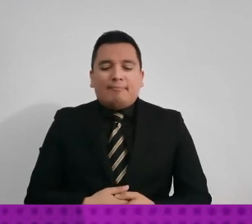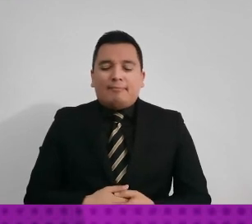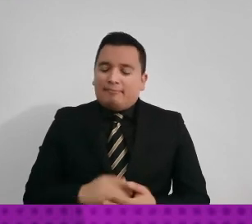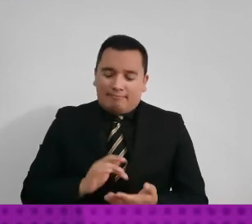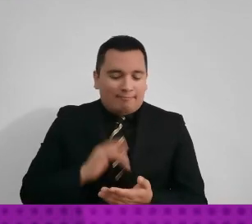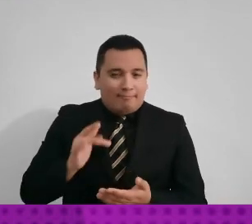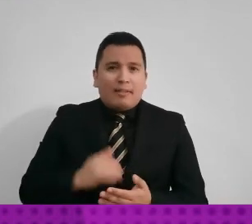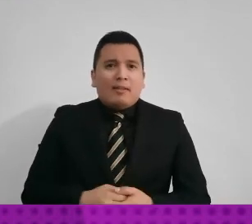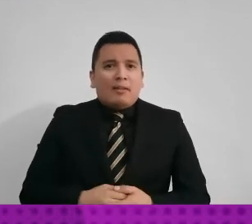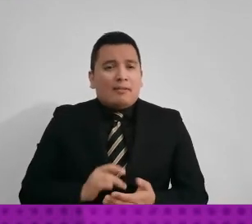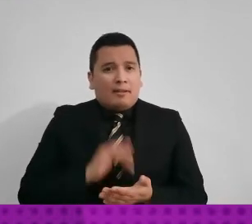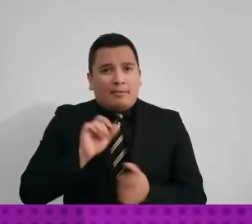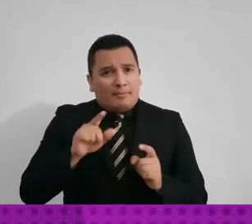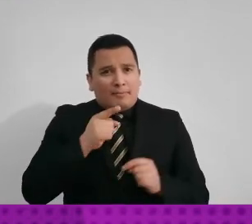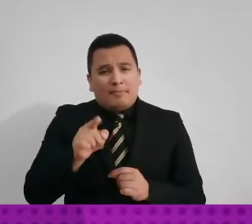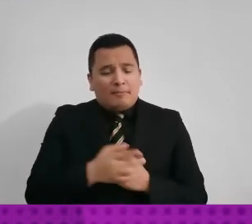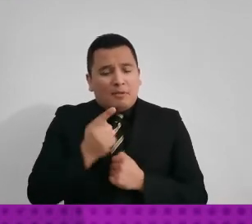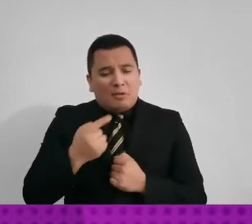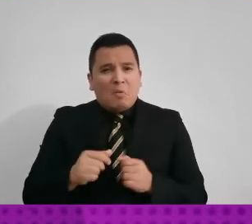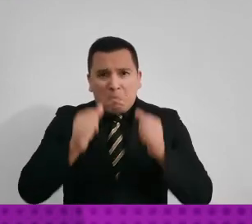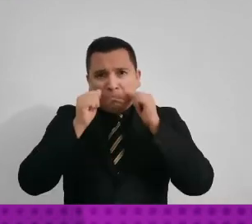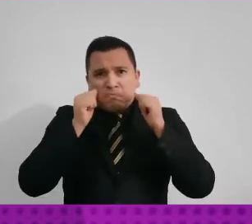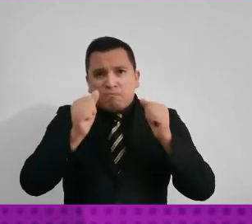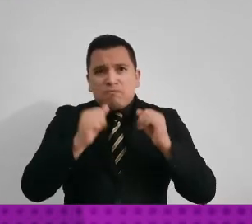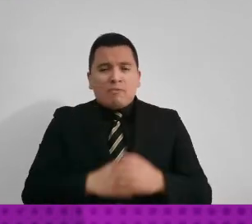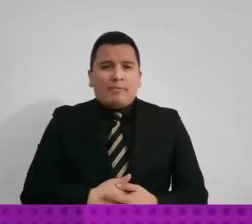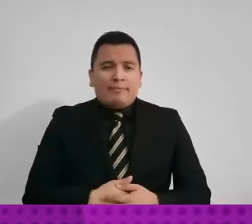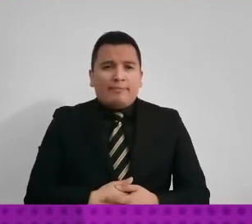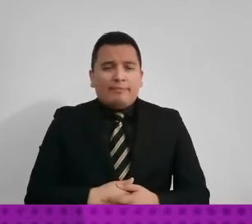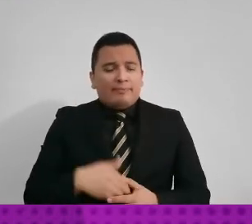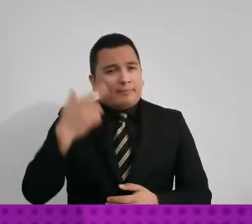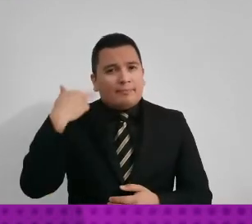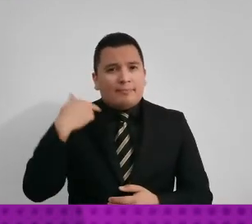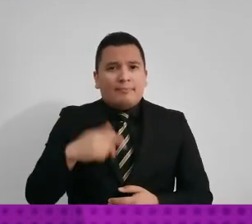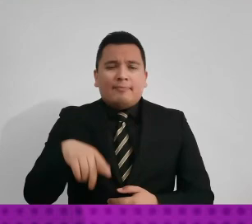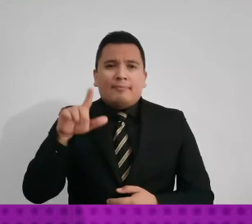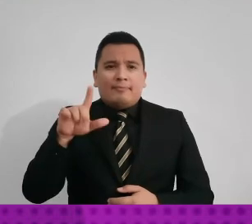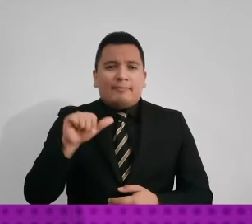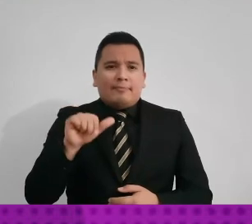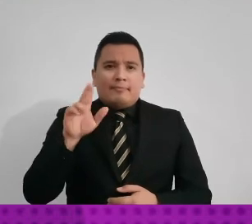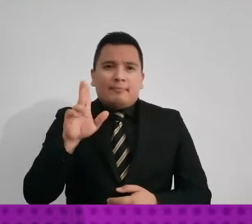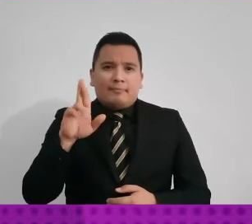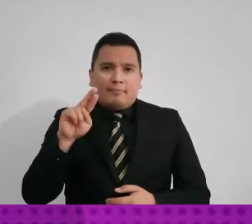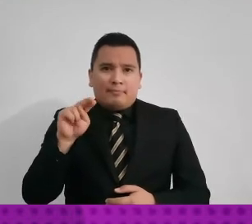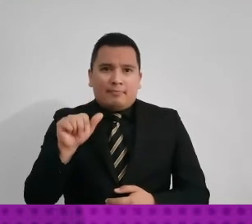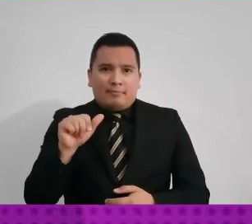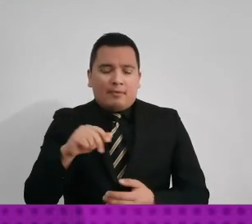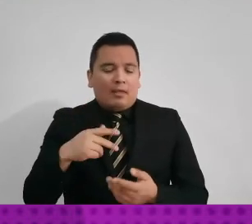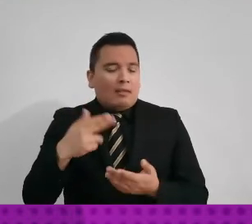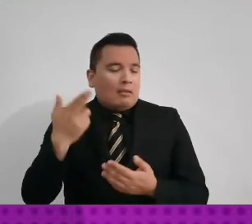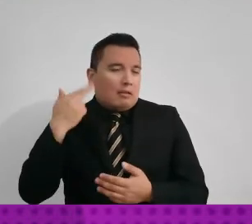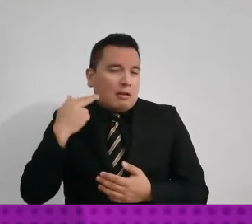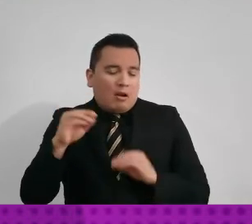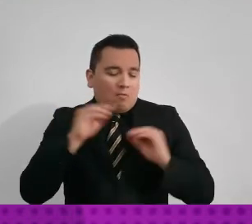invitación. No, al contrario, muy agradecidos con usted. Gracias también a usted que tuvo la oportunidad de seguirnos en este programa de radio y televisión